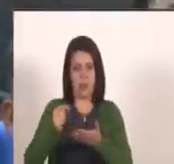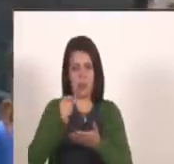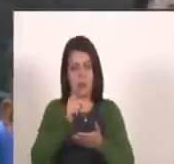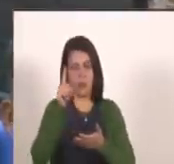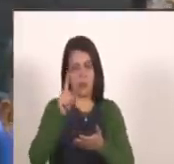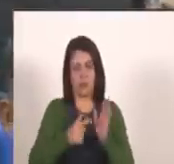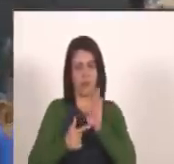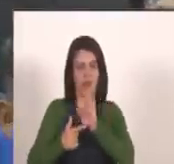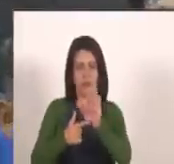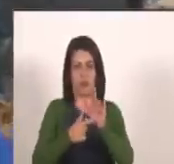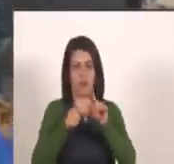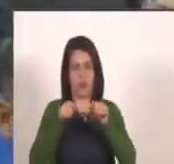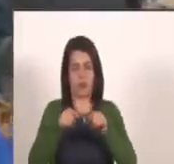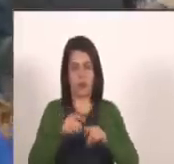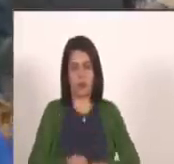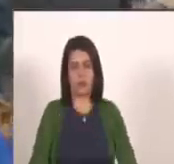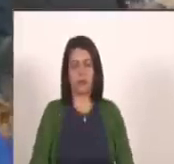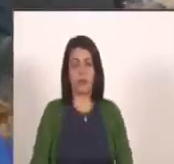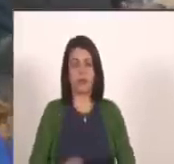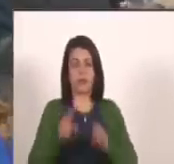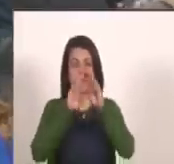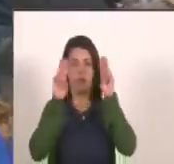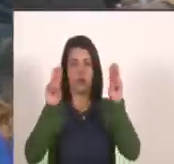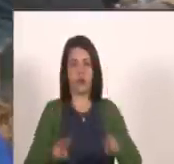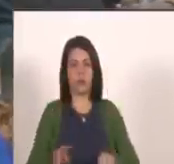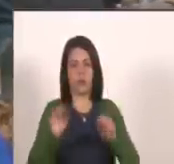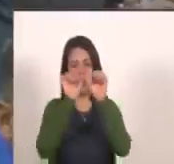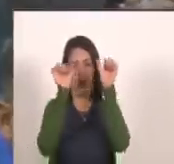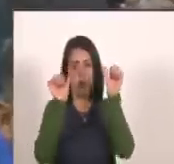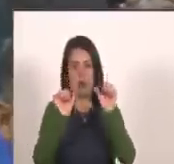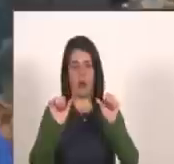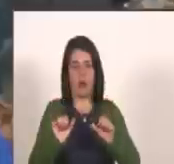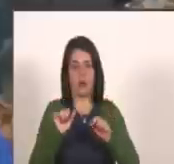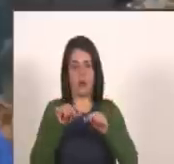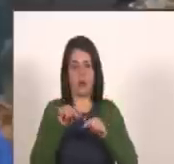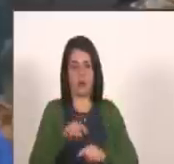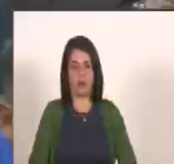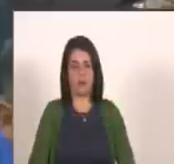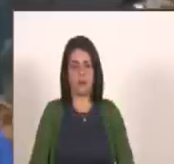dan cuenta de ellos. El Museo de Arte